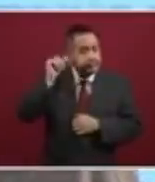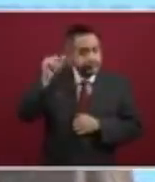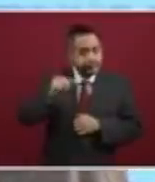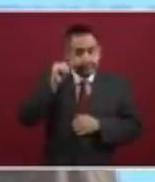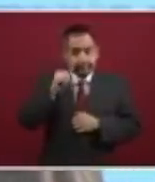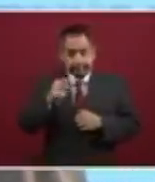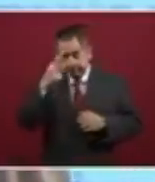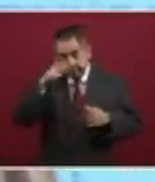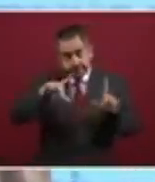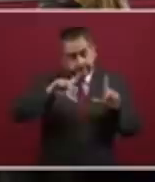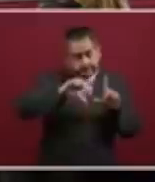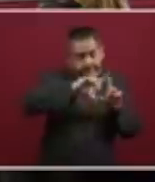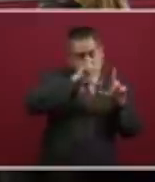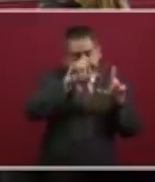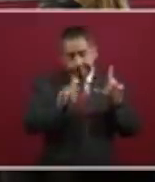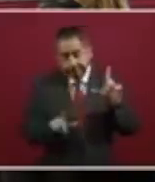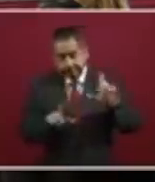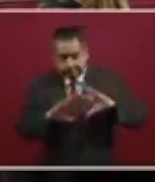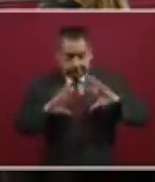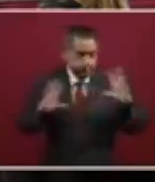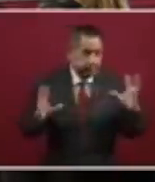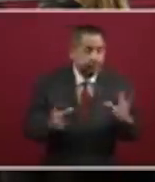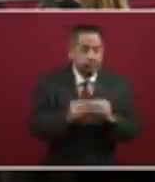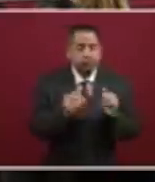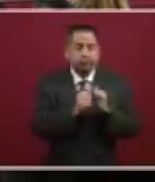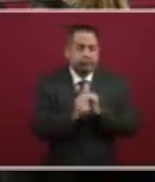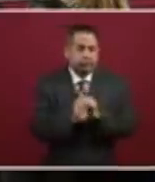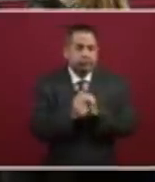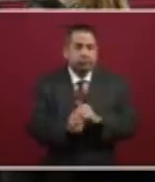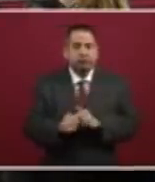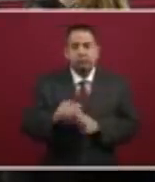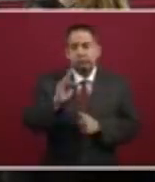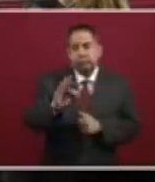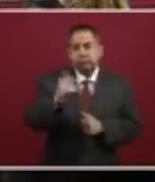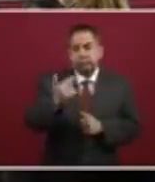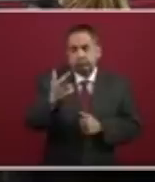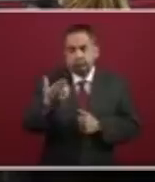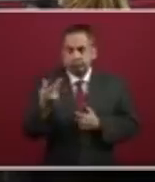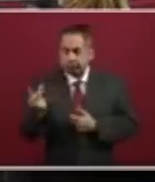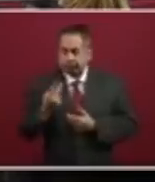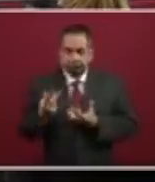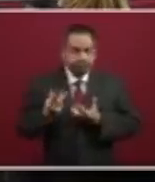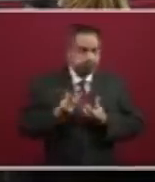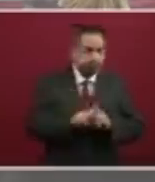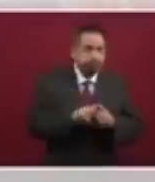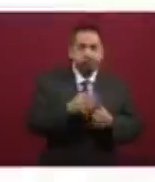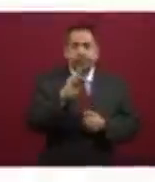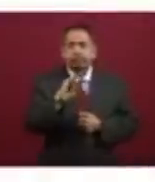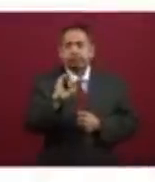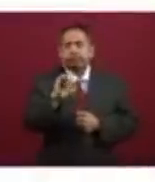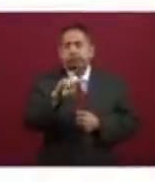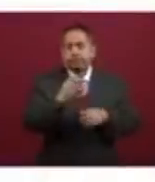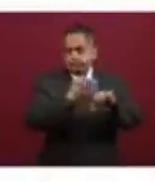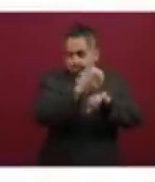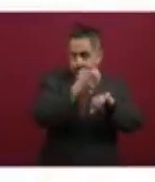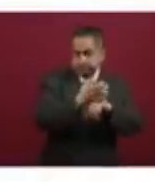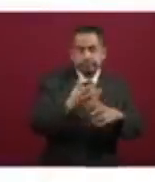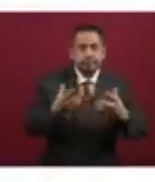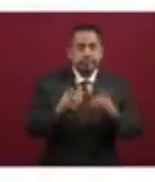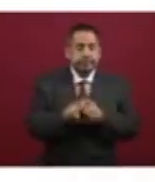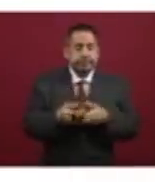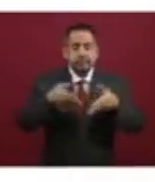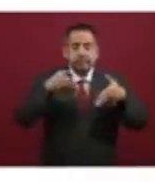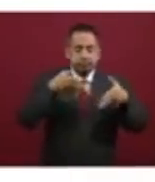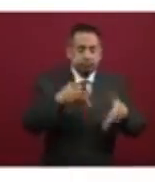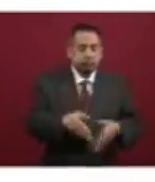la República, en coordinación con la Fiscalía General de la República, las Fiscalías de los Estados y los servicios forenses